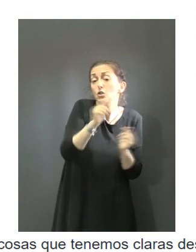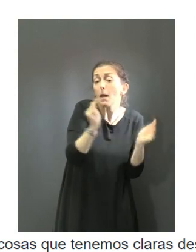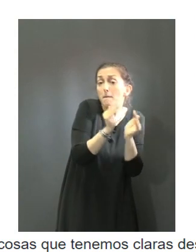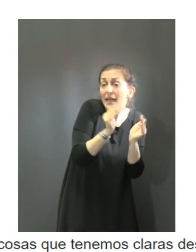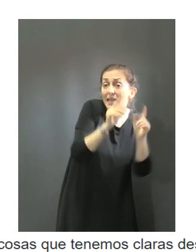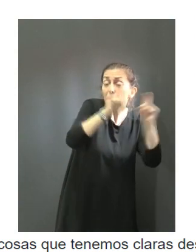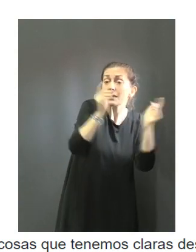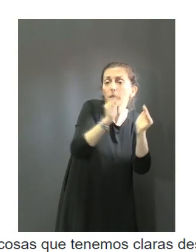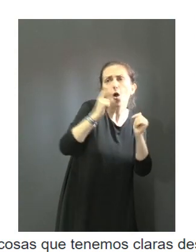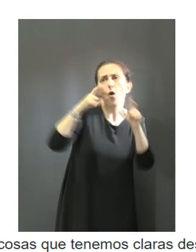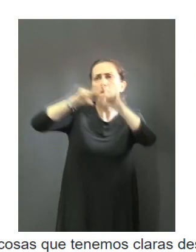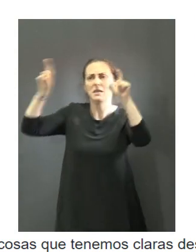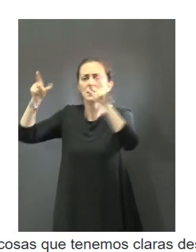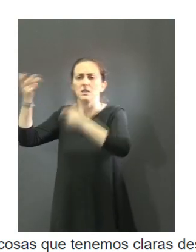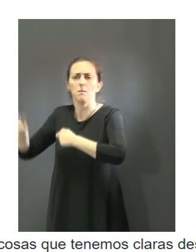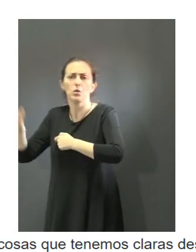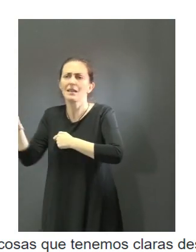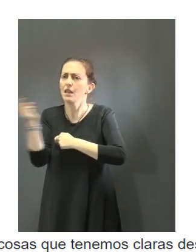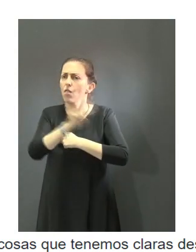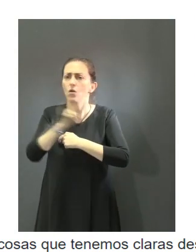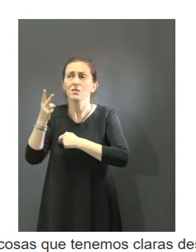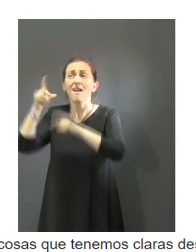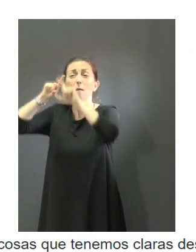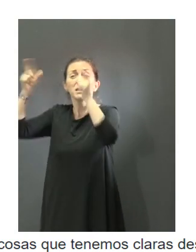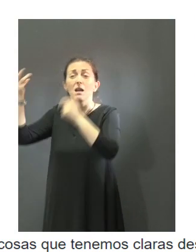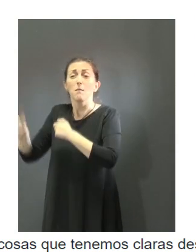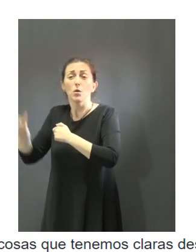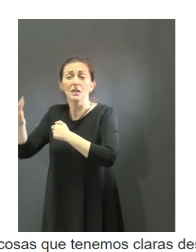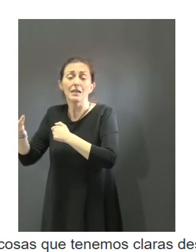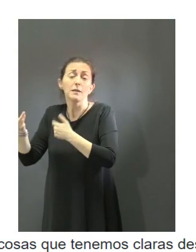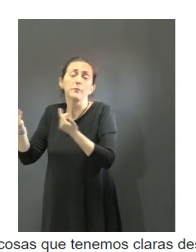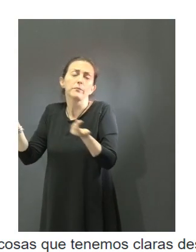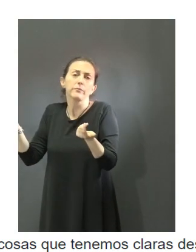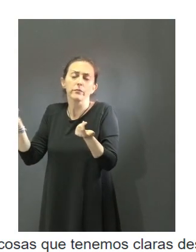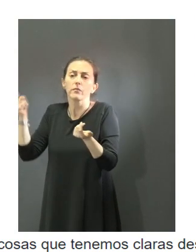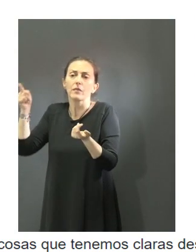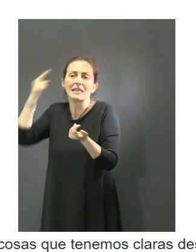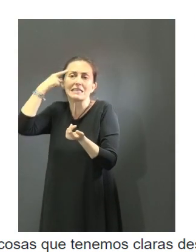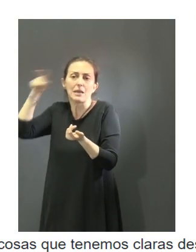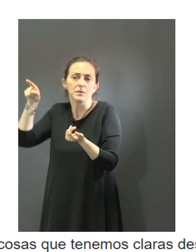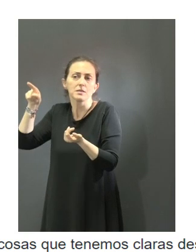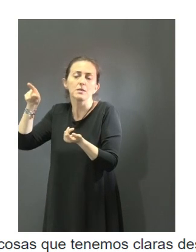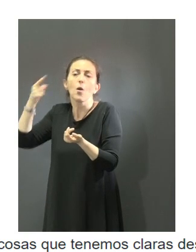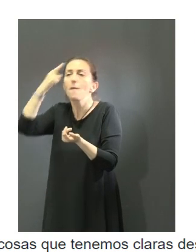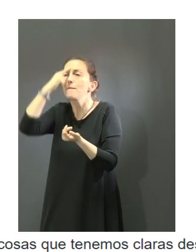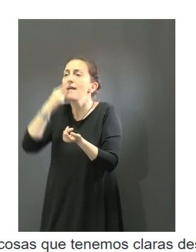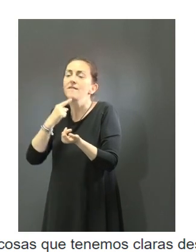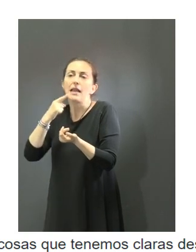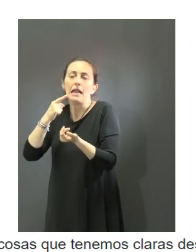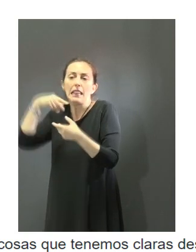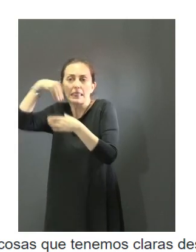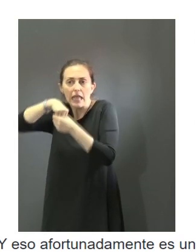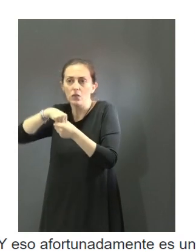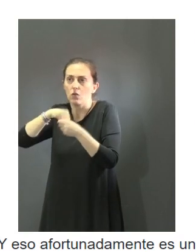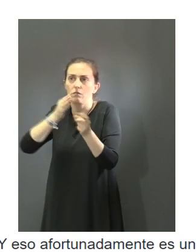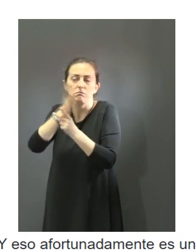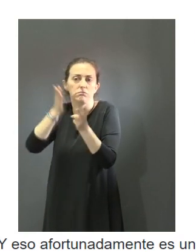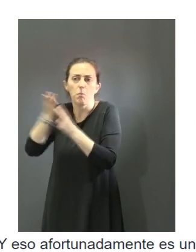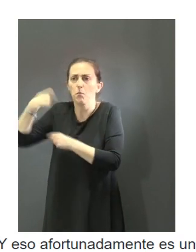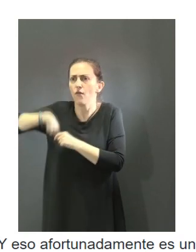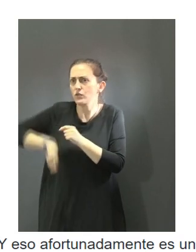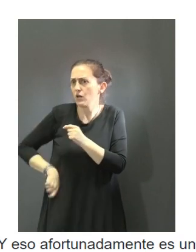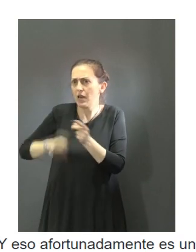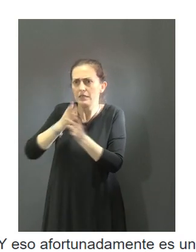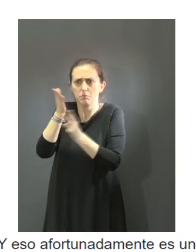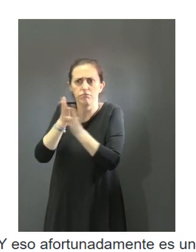pequeñitos, como en las grandes compañías. Las grandes compañías, por definición, tienen perfiles de todo tipo dentro del propio